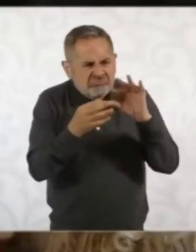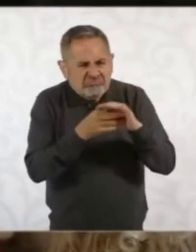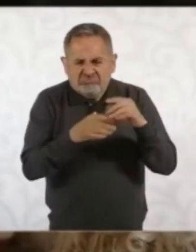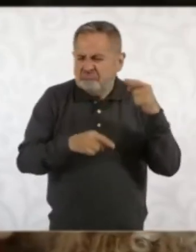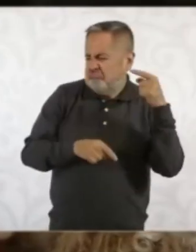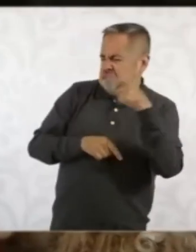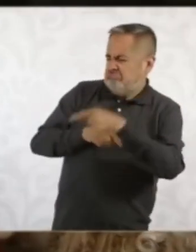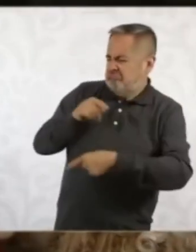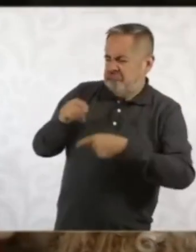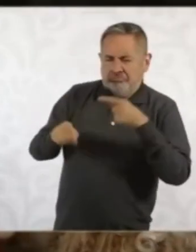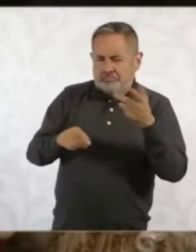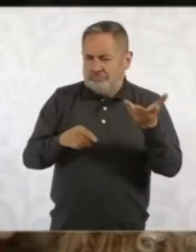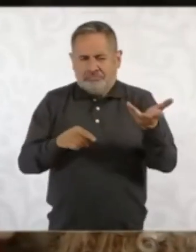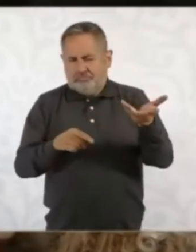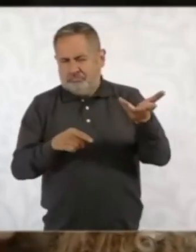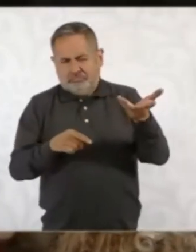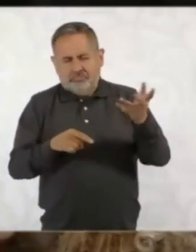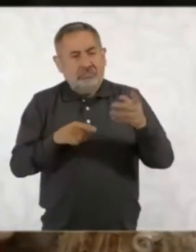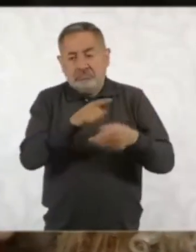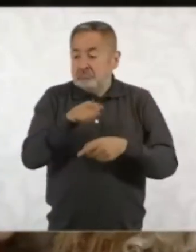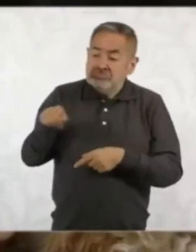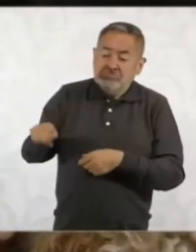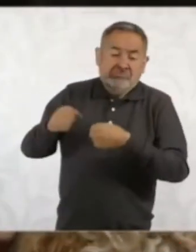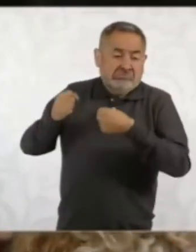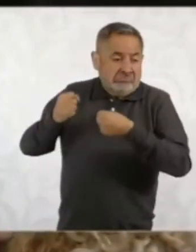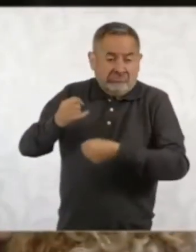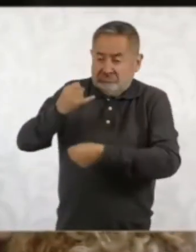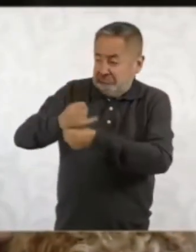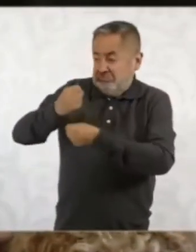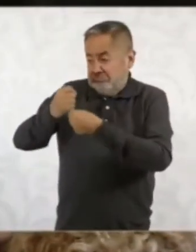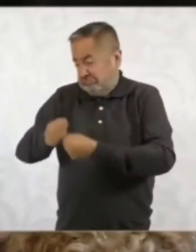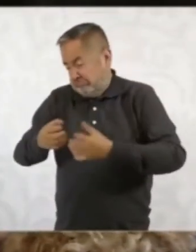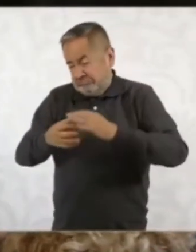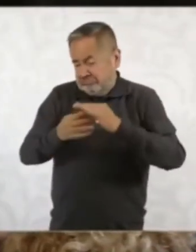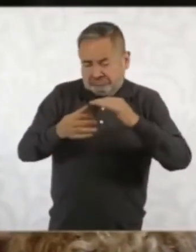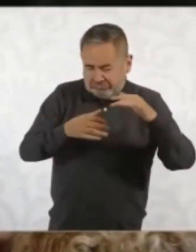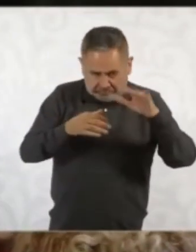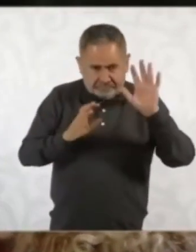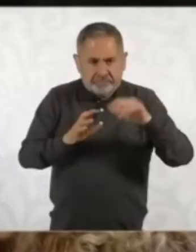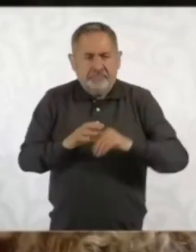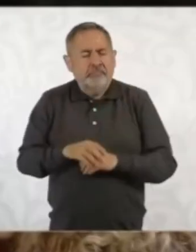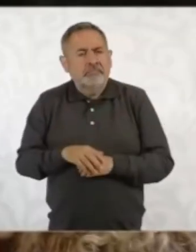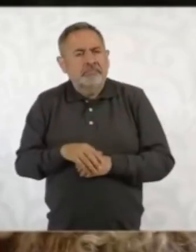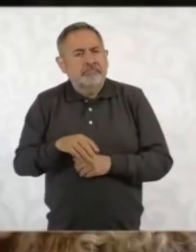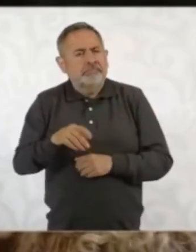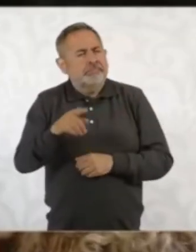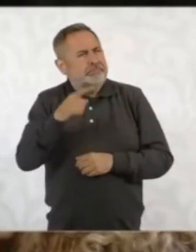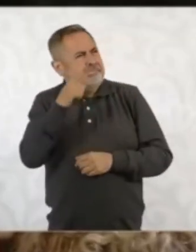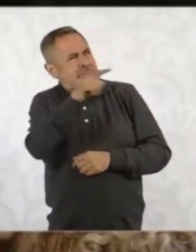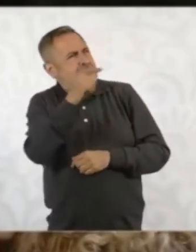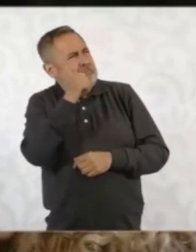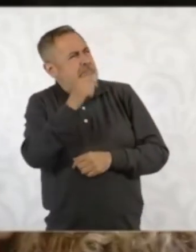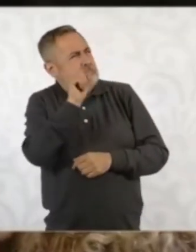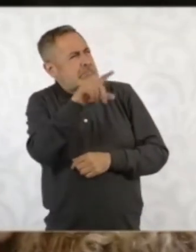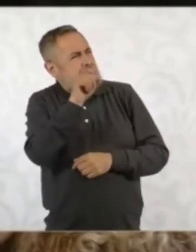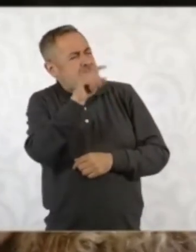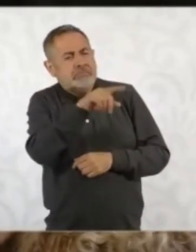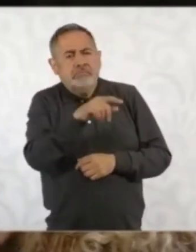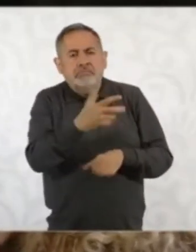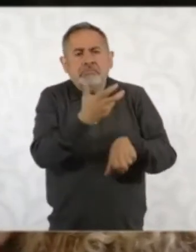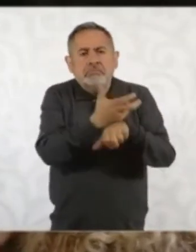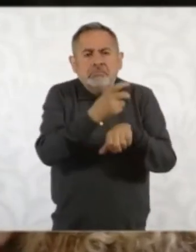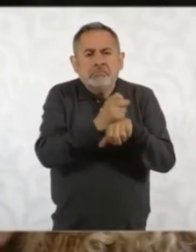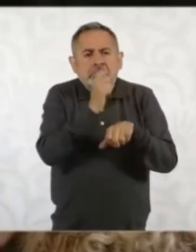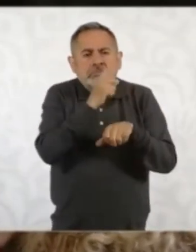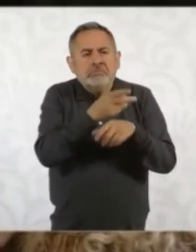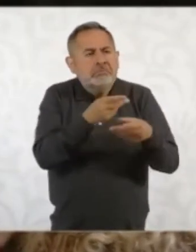esta situación de seguridad en México y su papel, pues no solo actualmente, sino desde hace décadas en el tráfico de drogas,